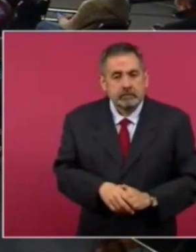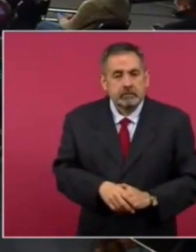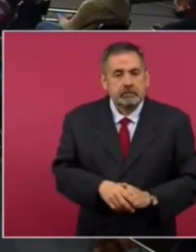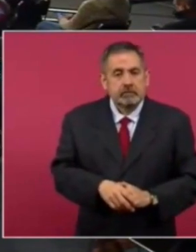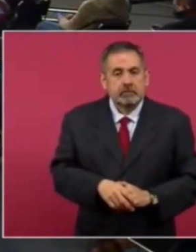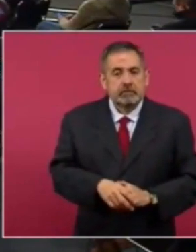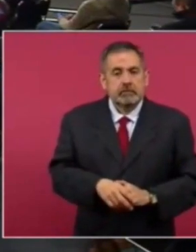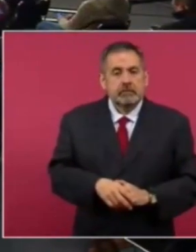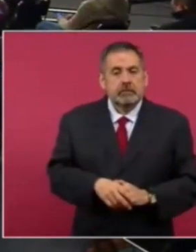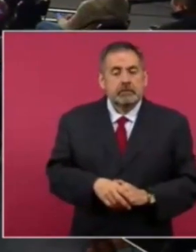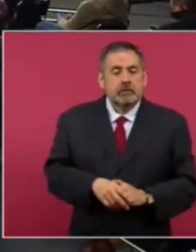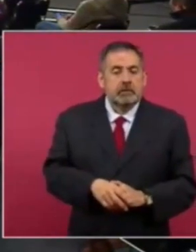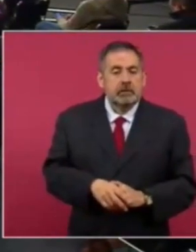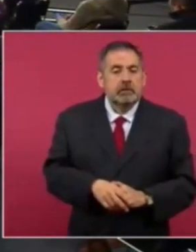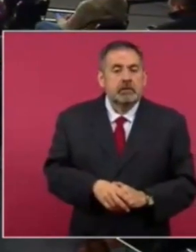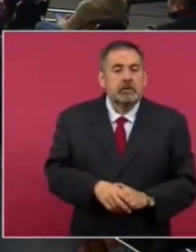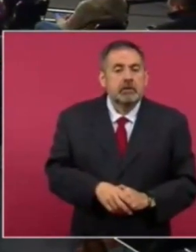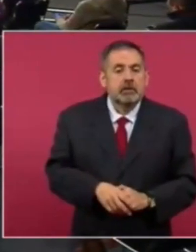que